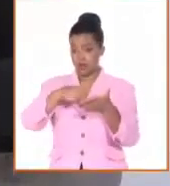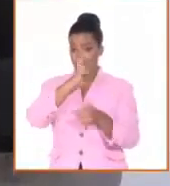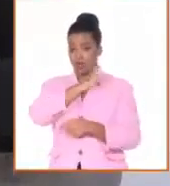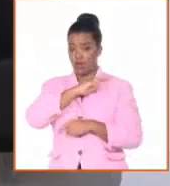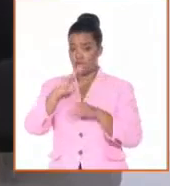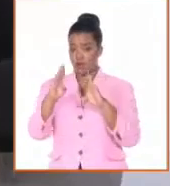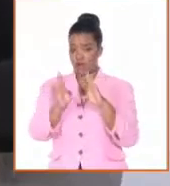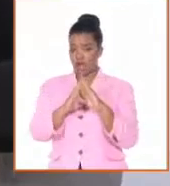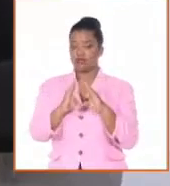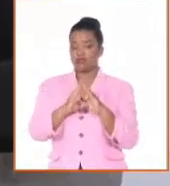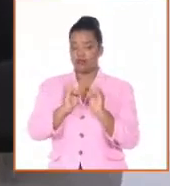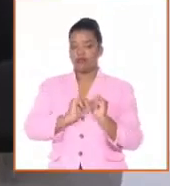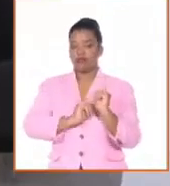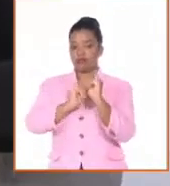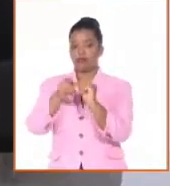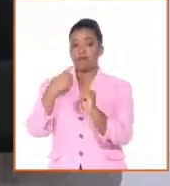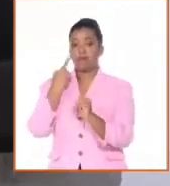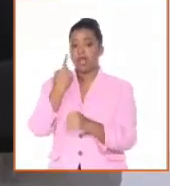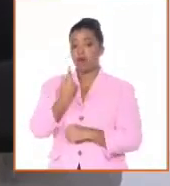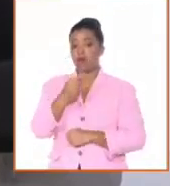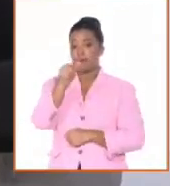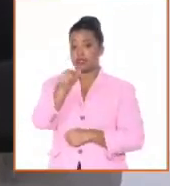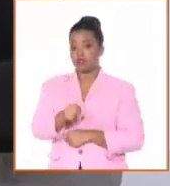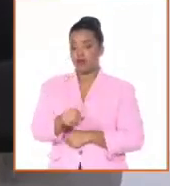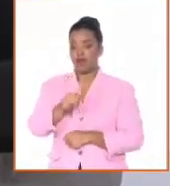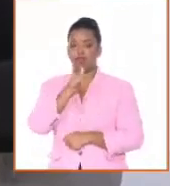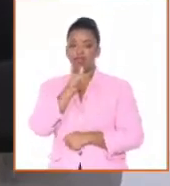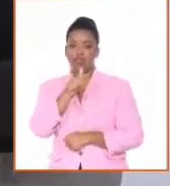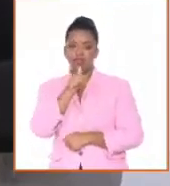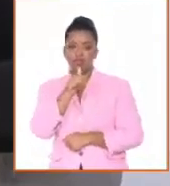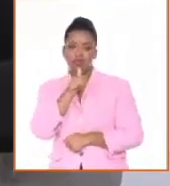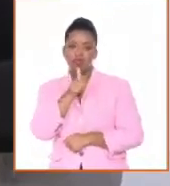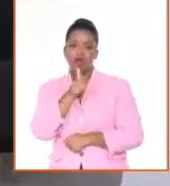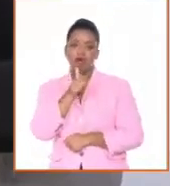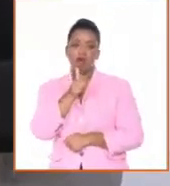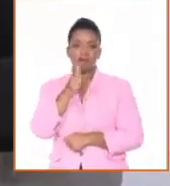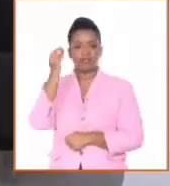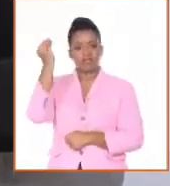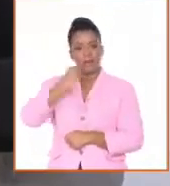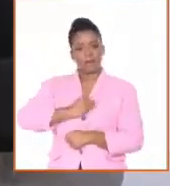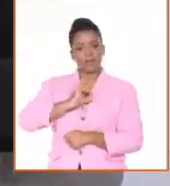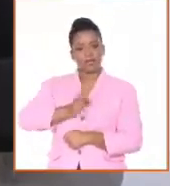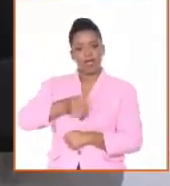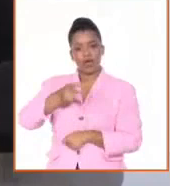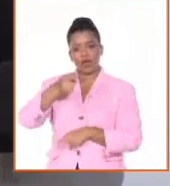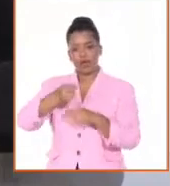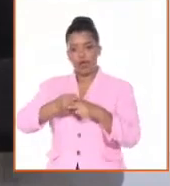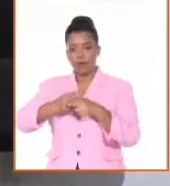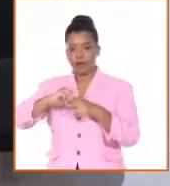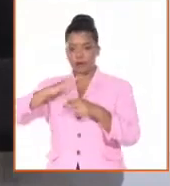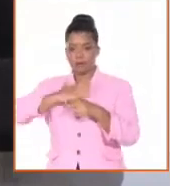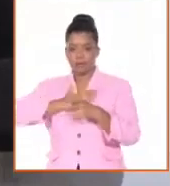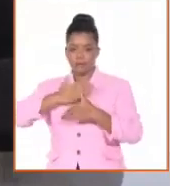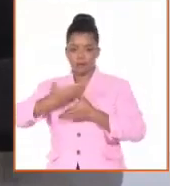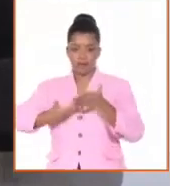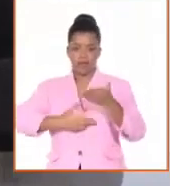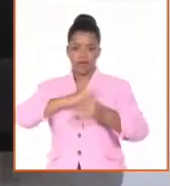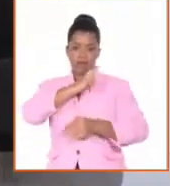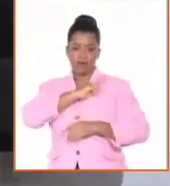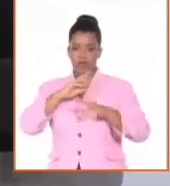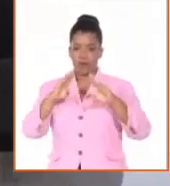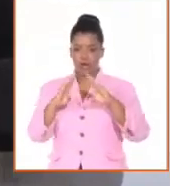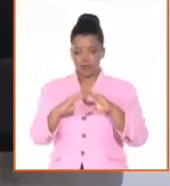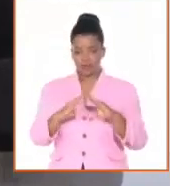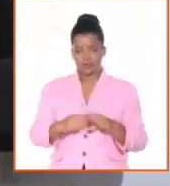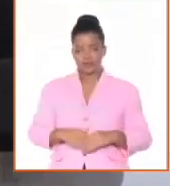ha habido una emisión o una solicitud de publicidad de El bien del cual